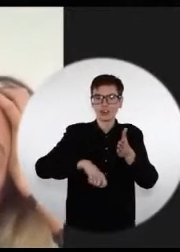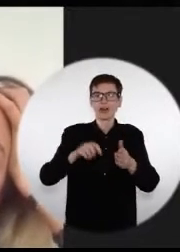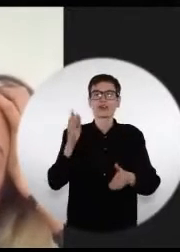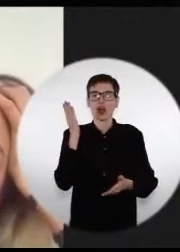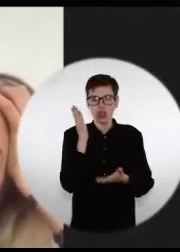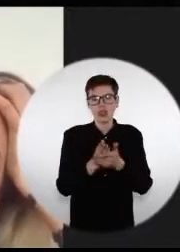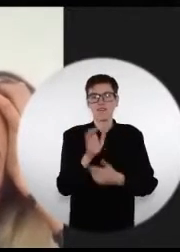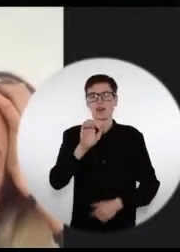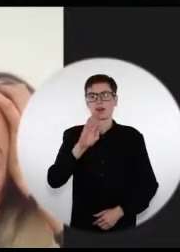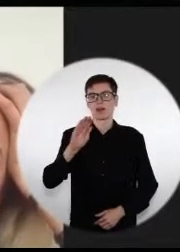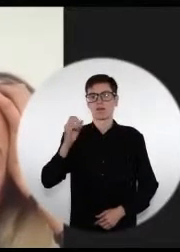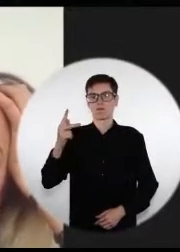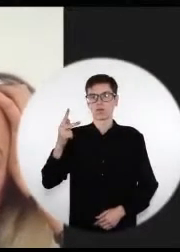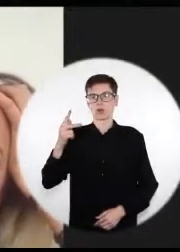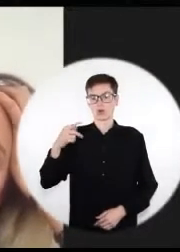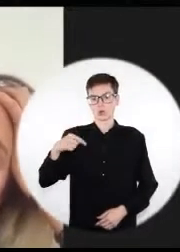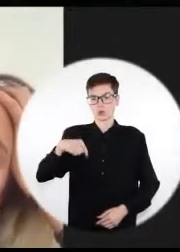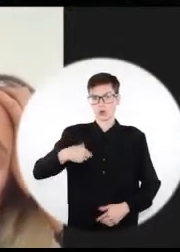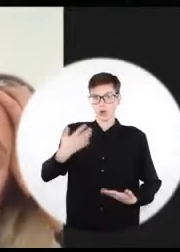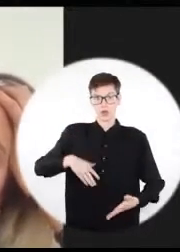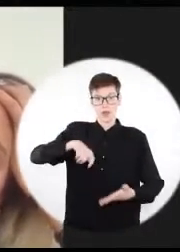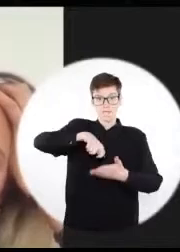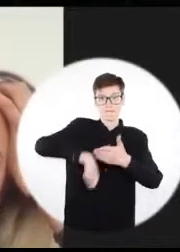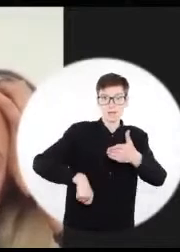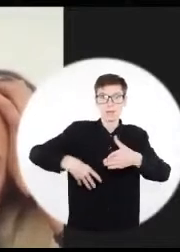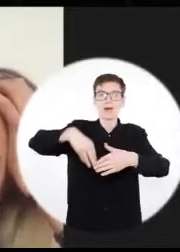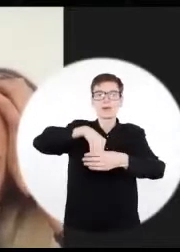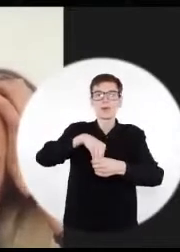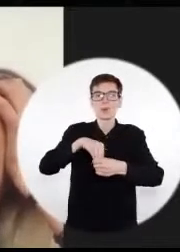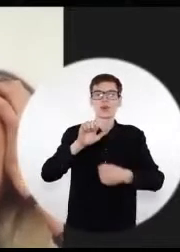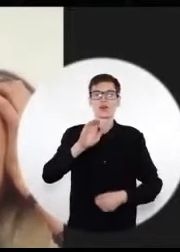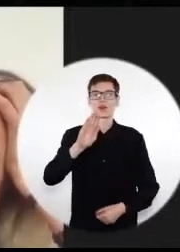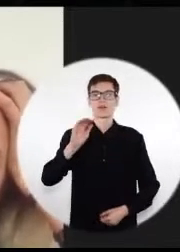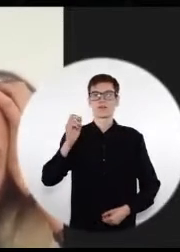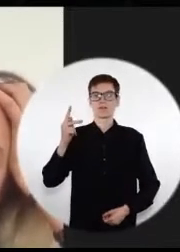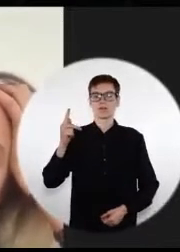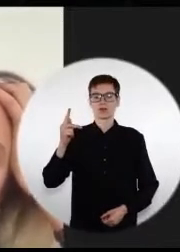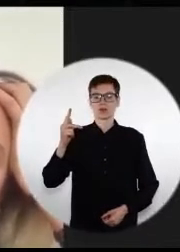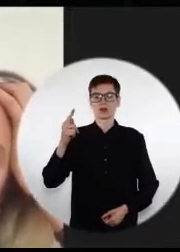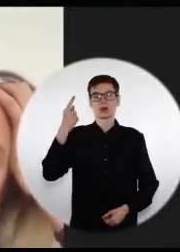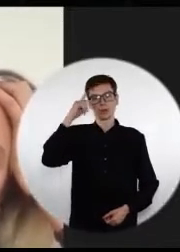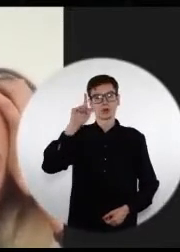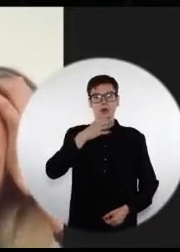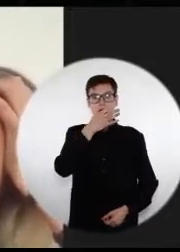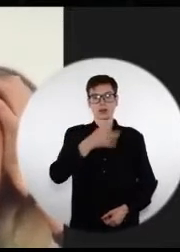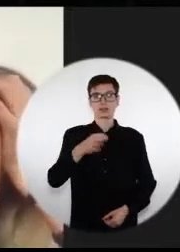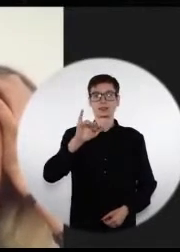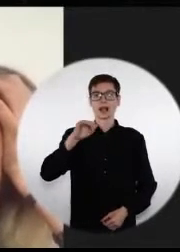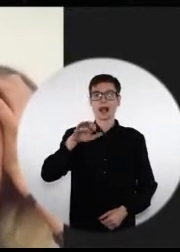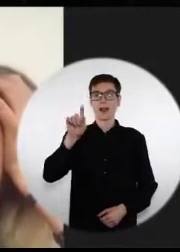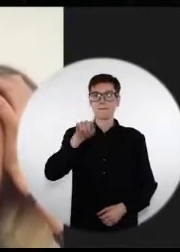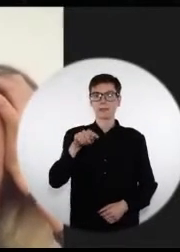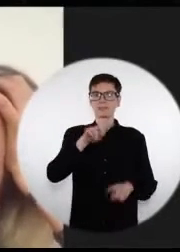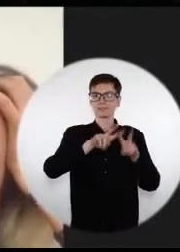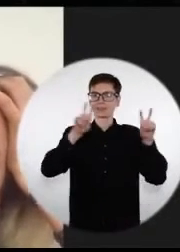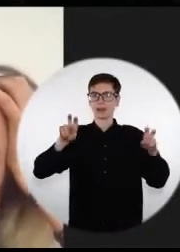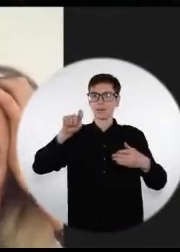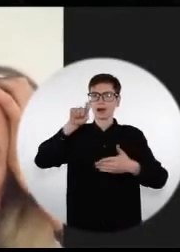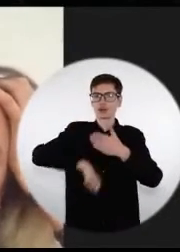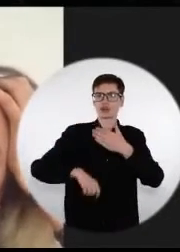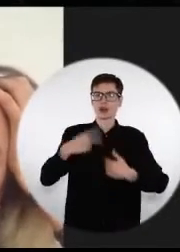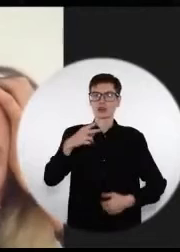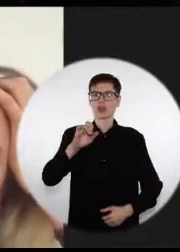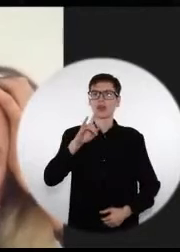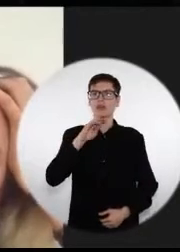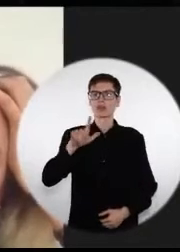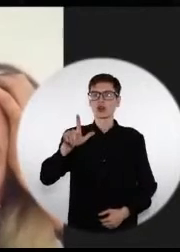ver si todo lo que dice la de los contratos ahora todos los todos los libros parte del contrato es el ebook se auto firmas un libro y